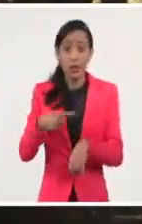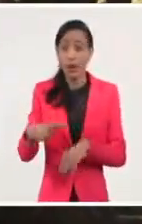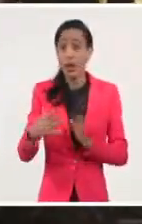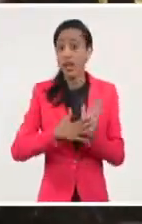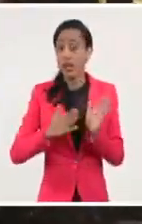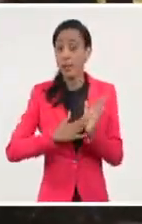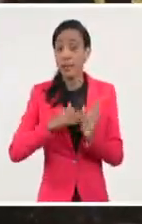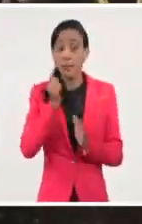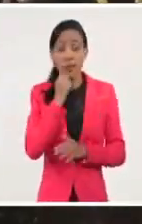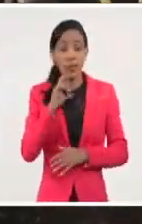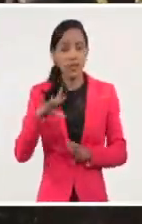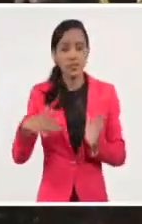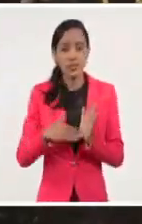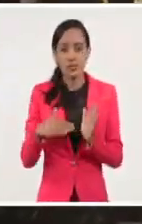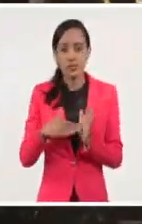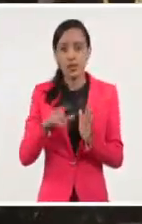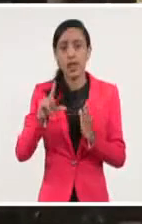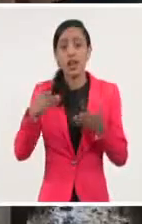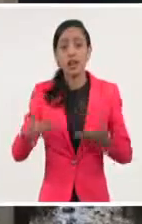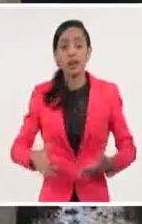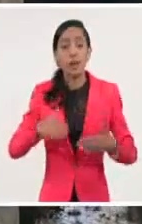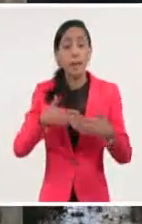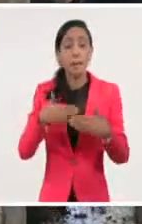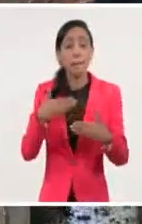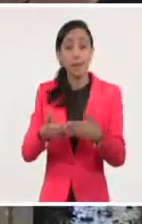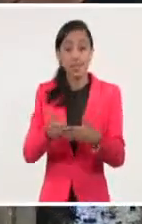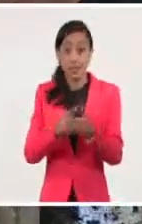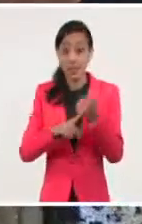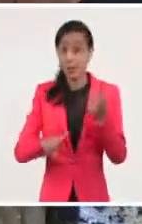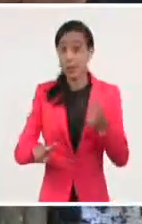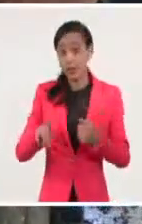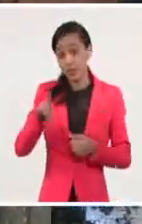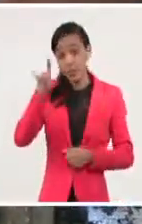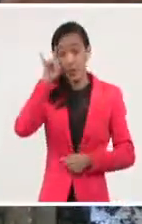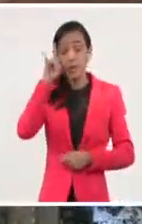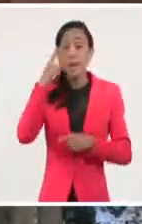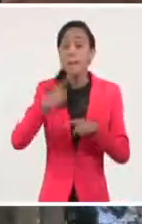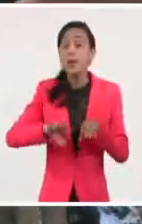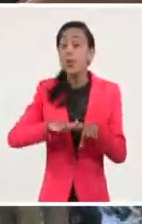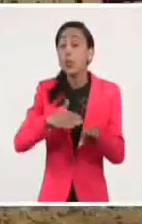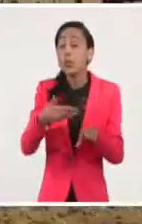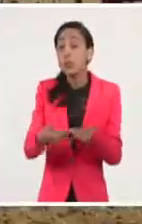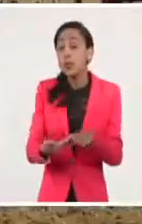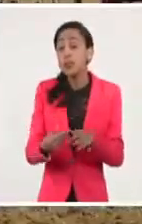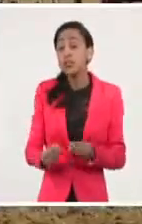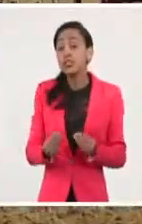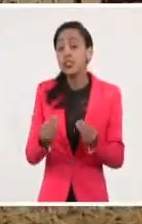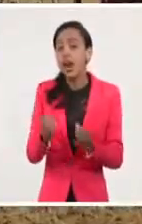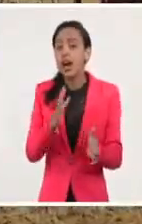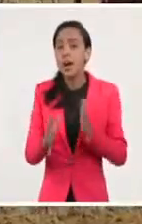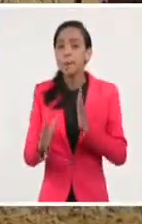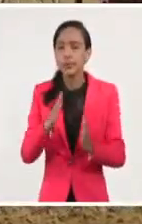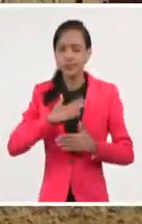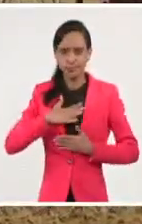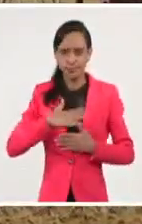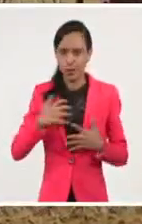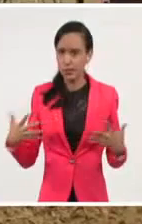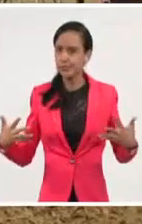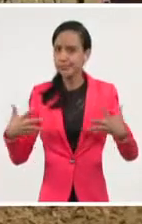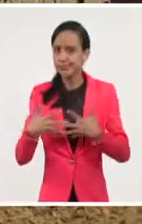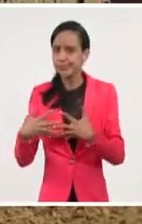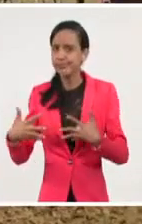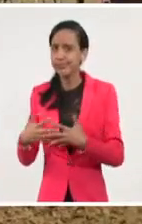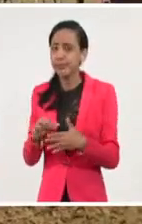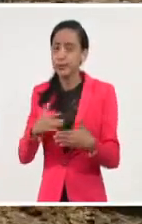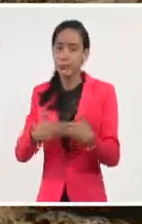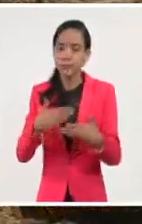acopian más de 15.000 litros para la empresa láctea de la provincia, pero luego se destinará una parte a su propio encadenamiento